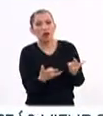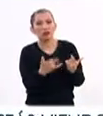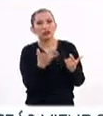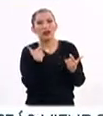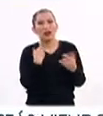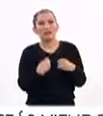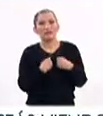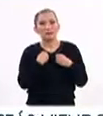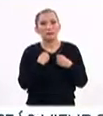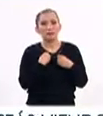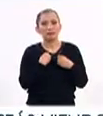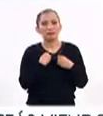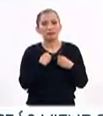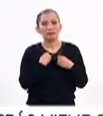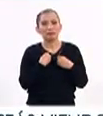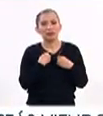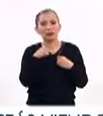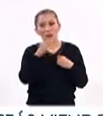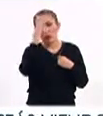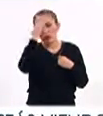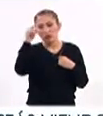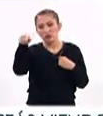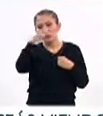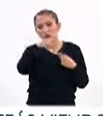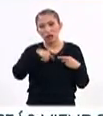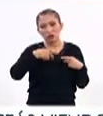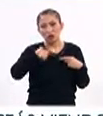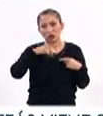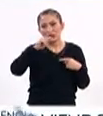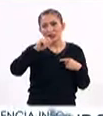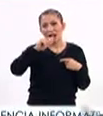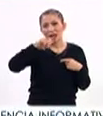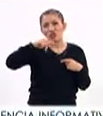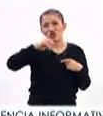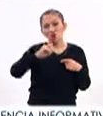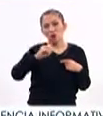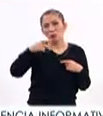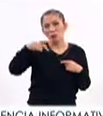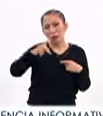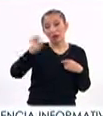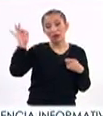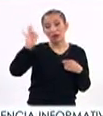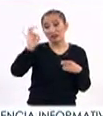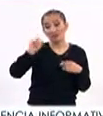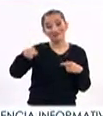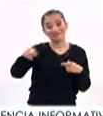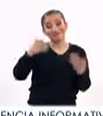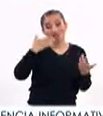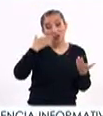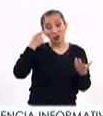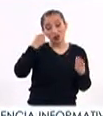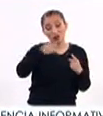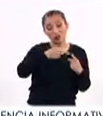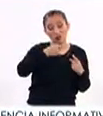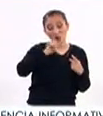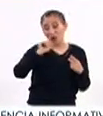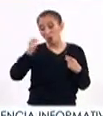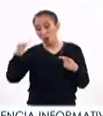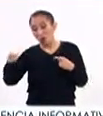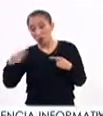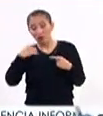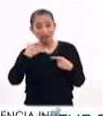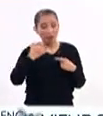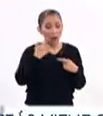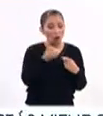lo largo de tu vida y sobre todo que has conocido a muchas personas con talento, pero que a lo mejor no tienen lo uno, o sea, lo otro, es decir,